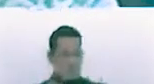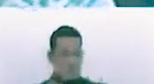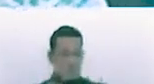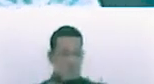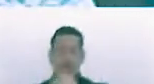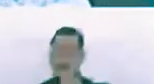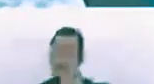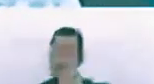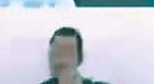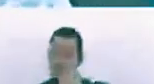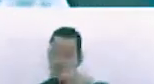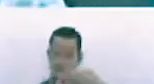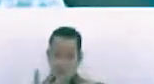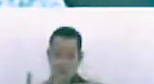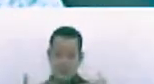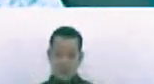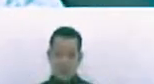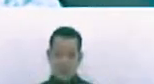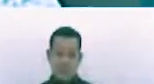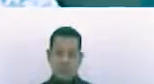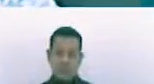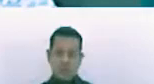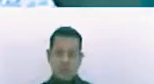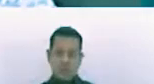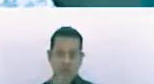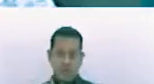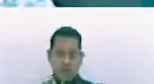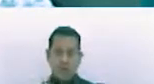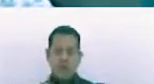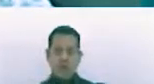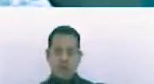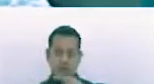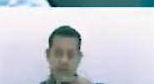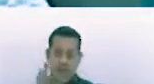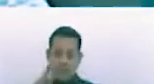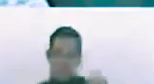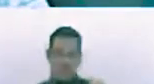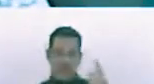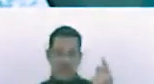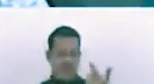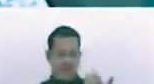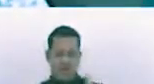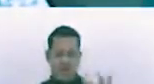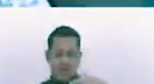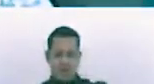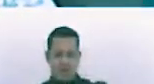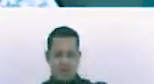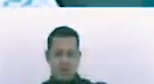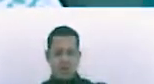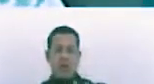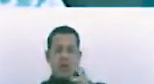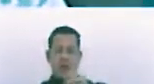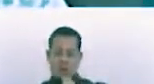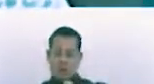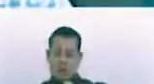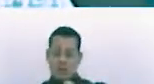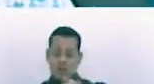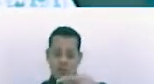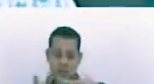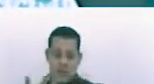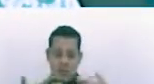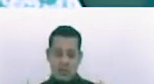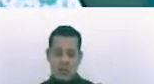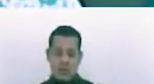La garantía de un derecho conlleva a que se tengan leyes de fácil aplicabilidad. La garantía de un